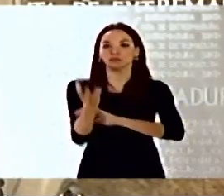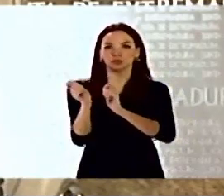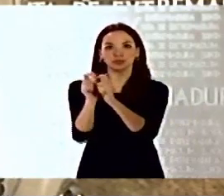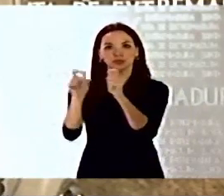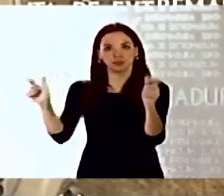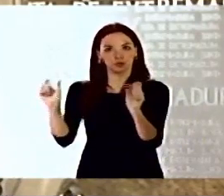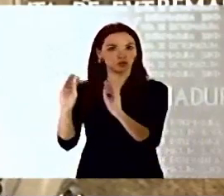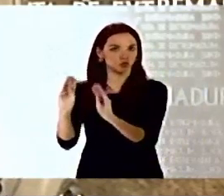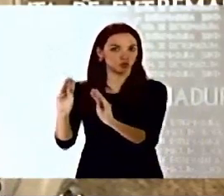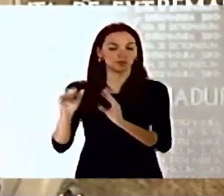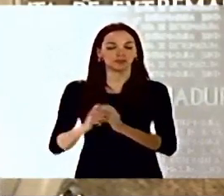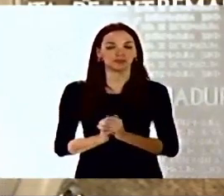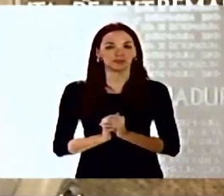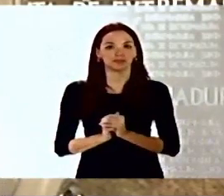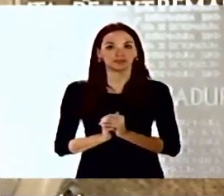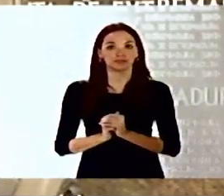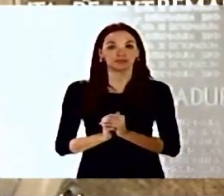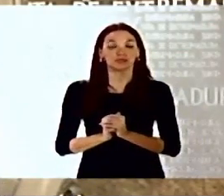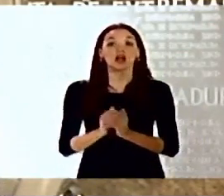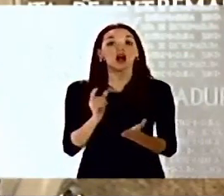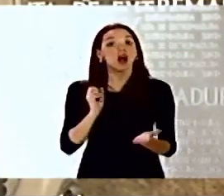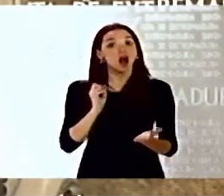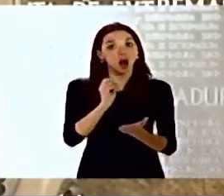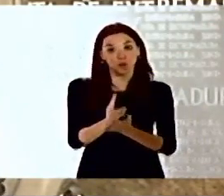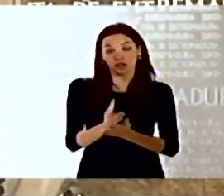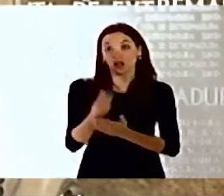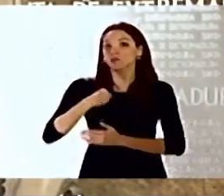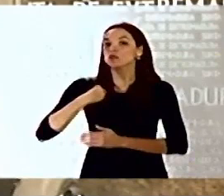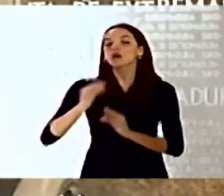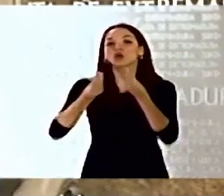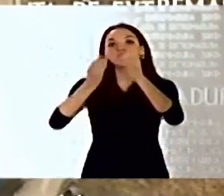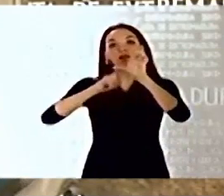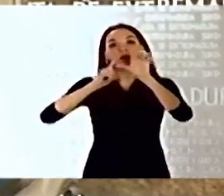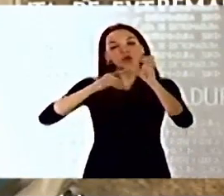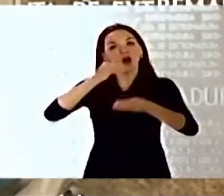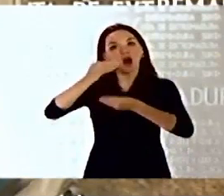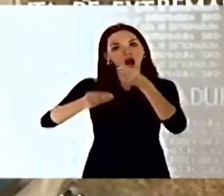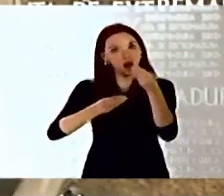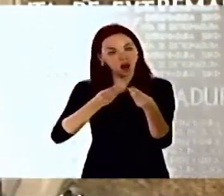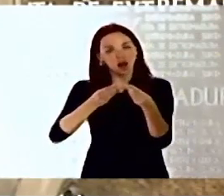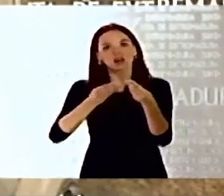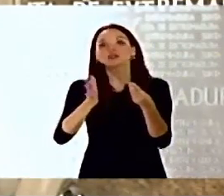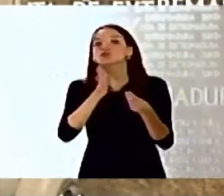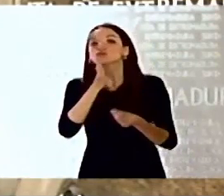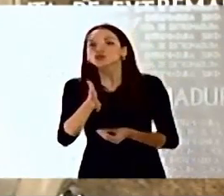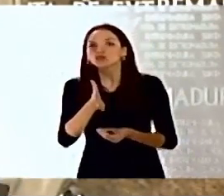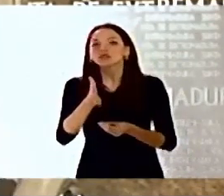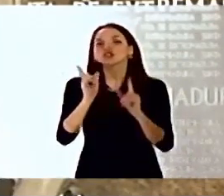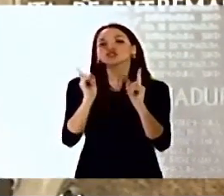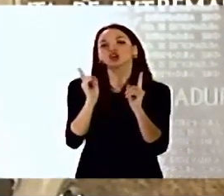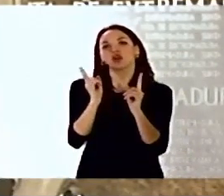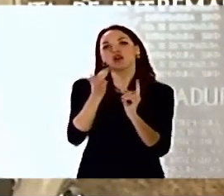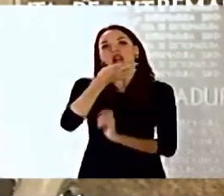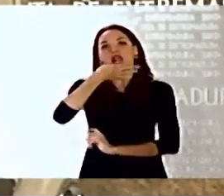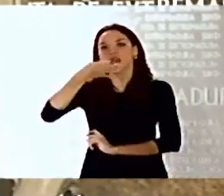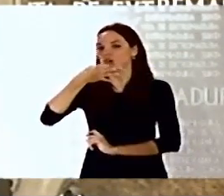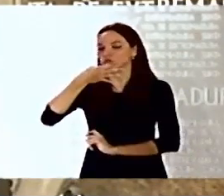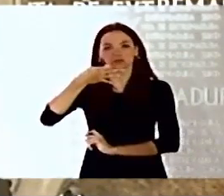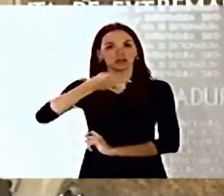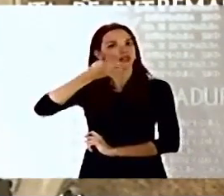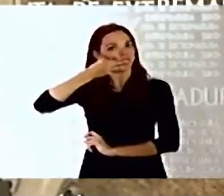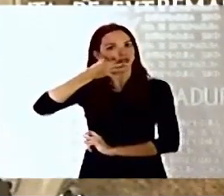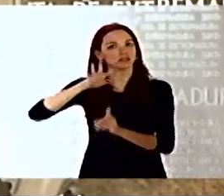empleo. Esta apuesta decidida de la Junta de Extremadura no es un argumento, es una realidad. Desde